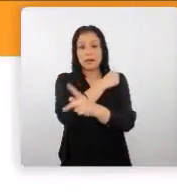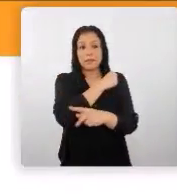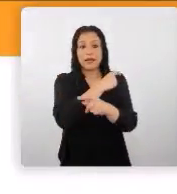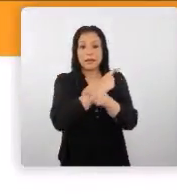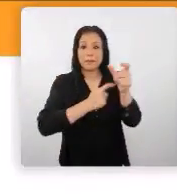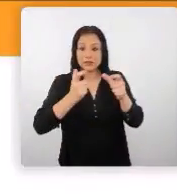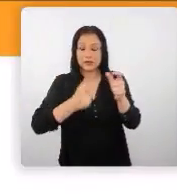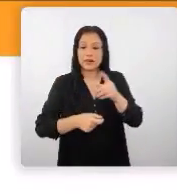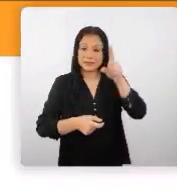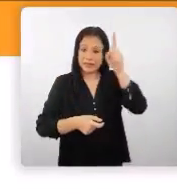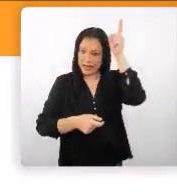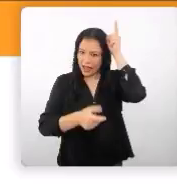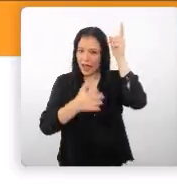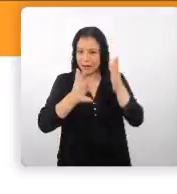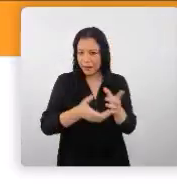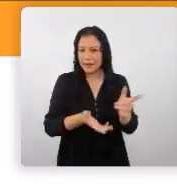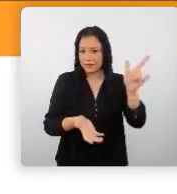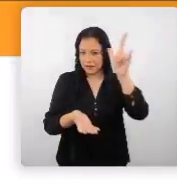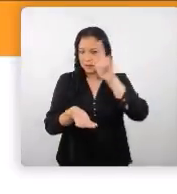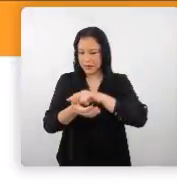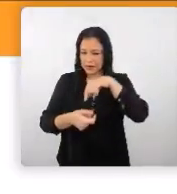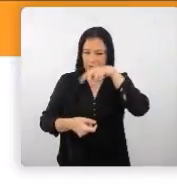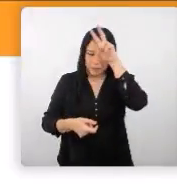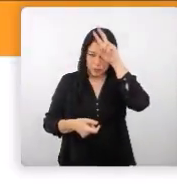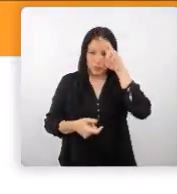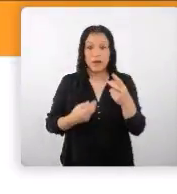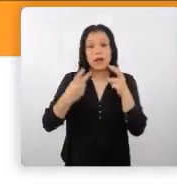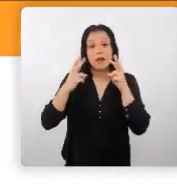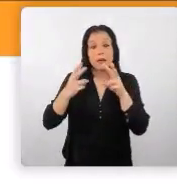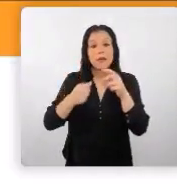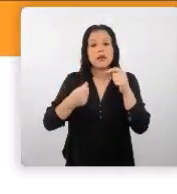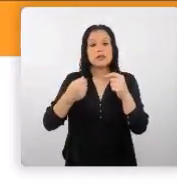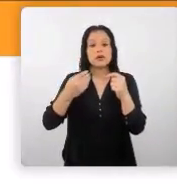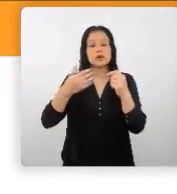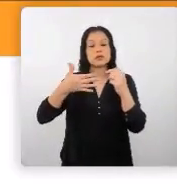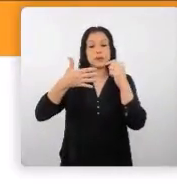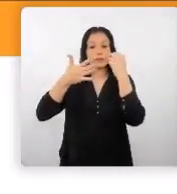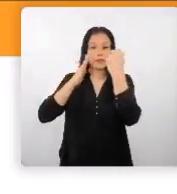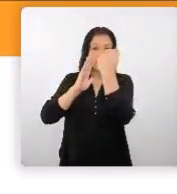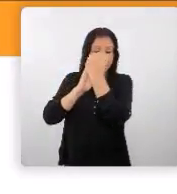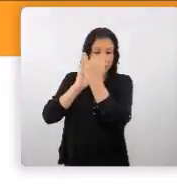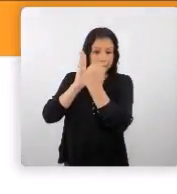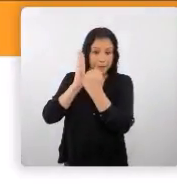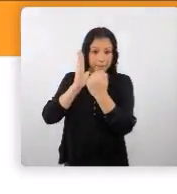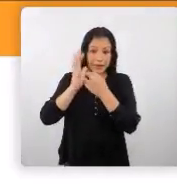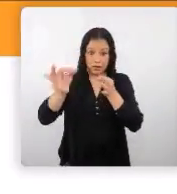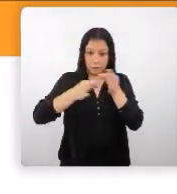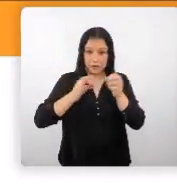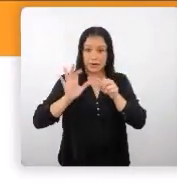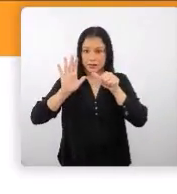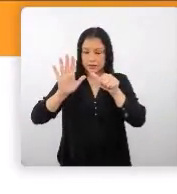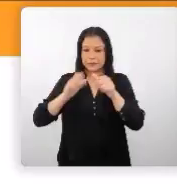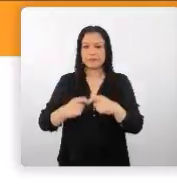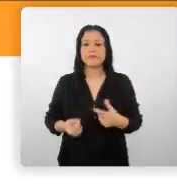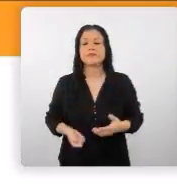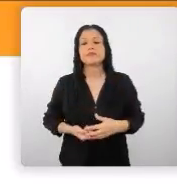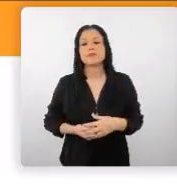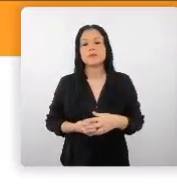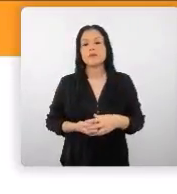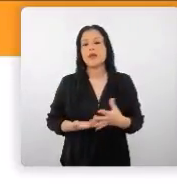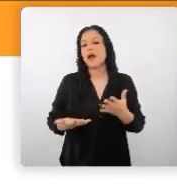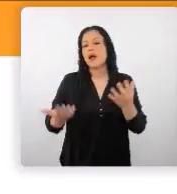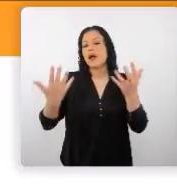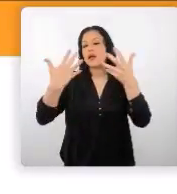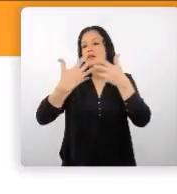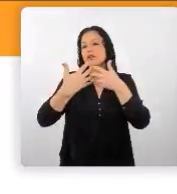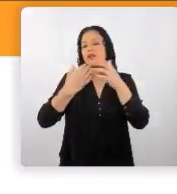alemán. Pues acá tenemos los puntos que voy a abordar a continuación respecto a